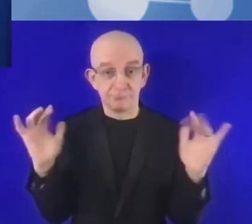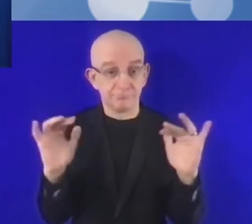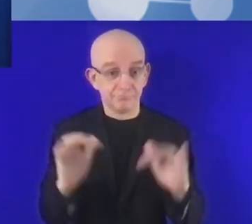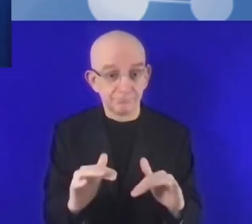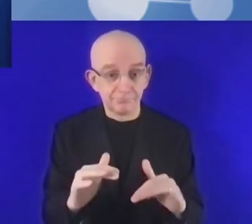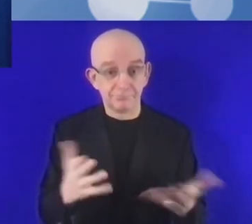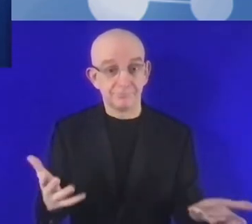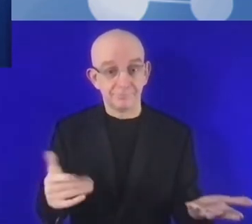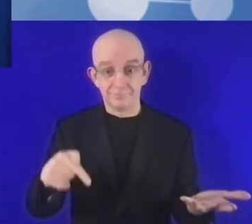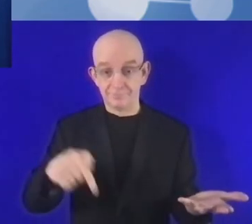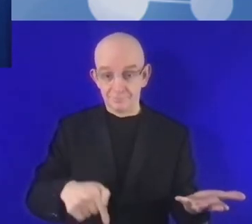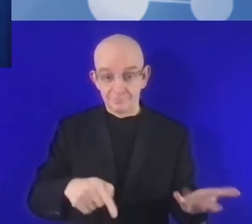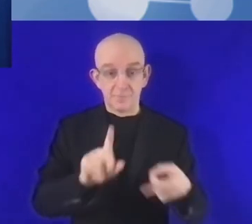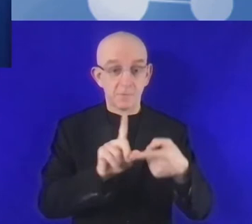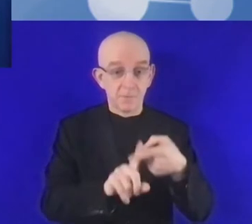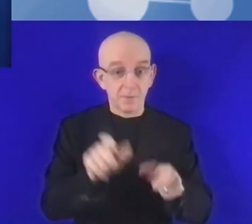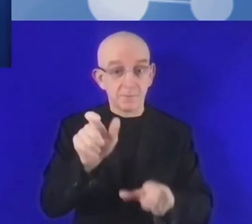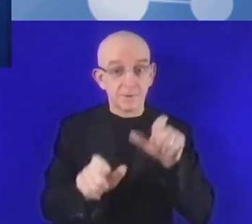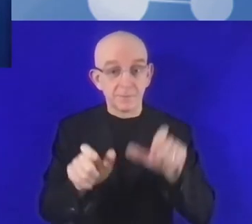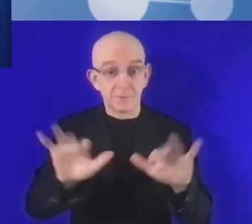Reciban mis mejores deseos.